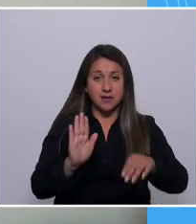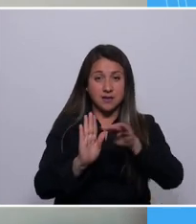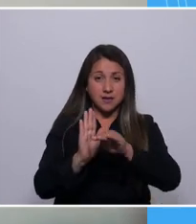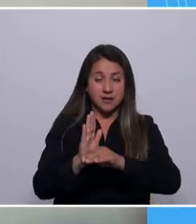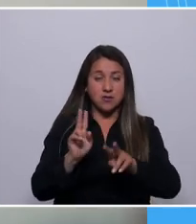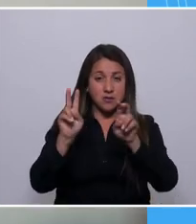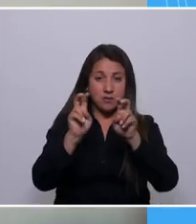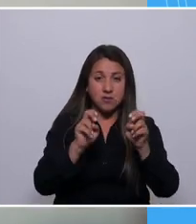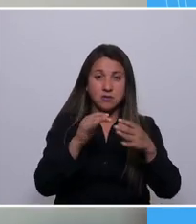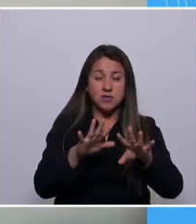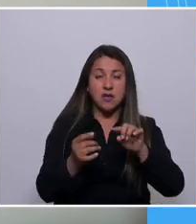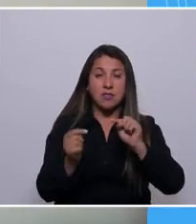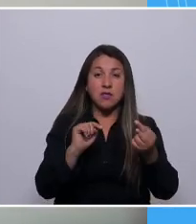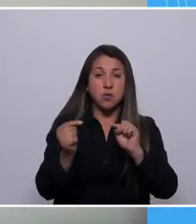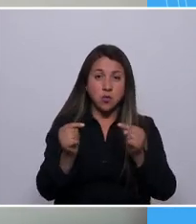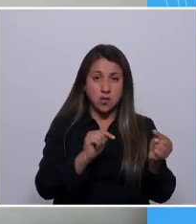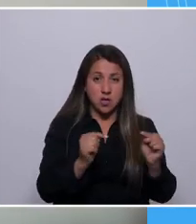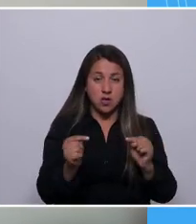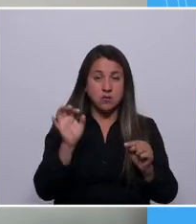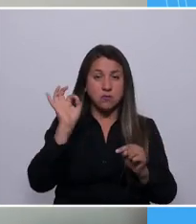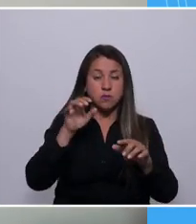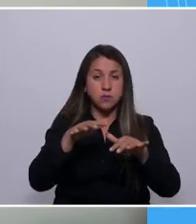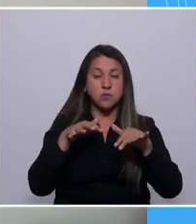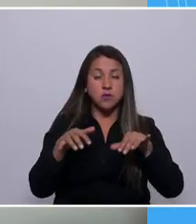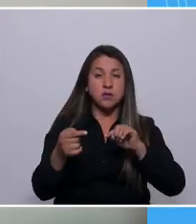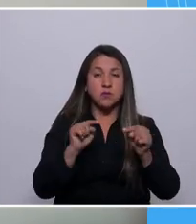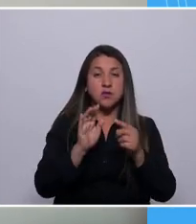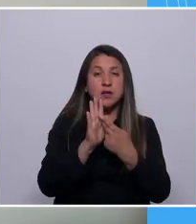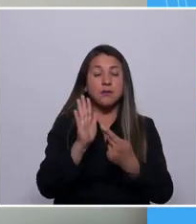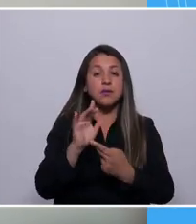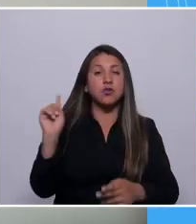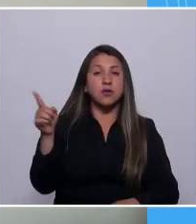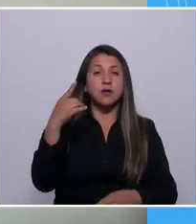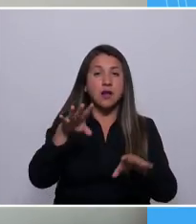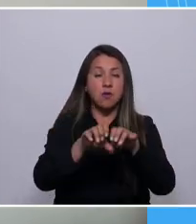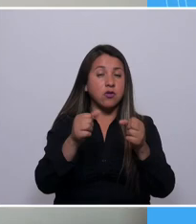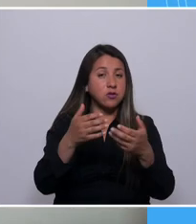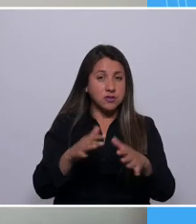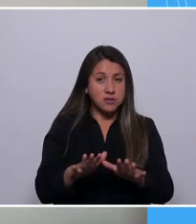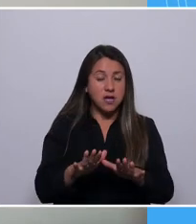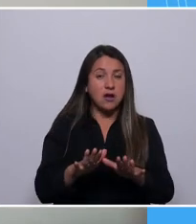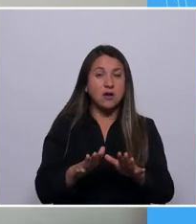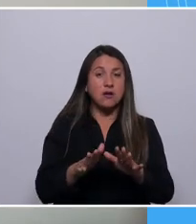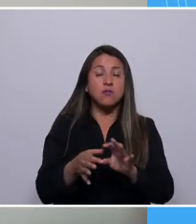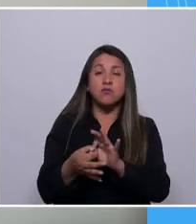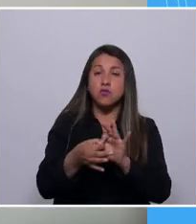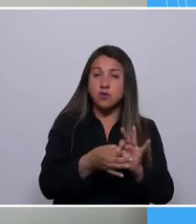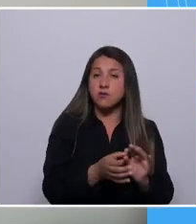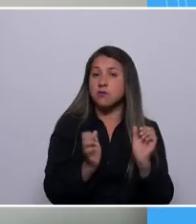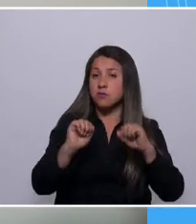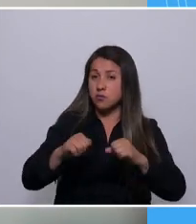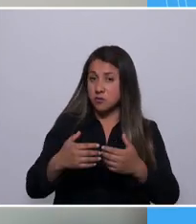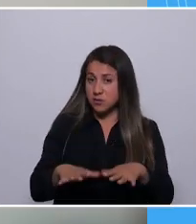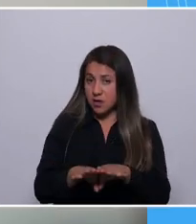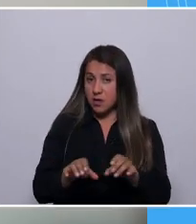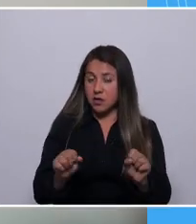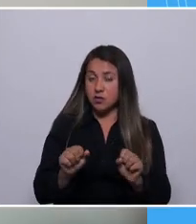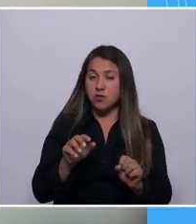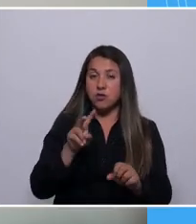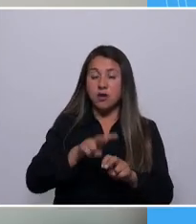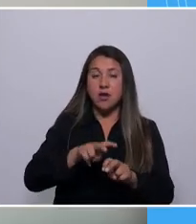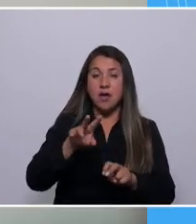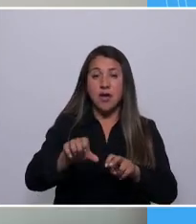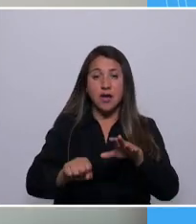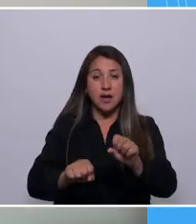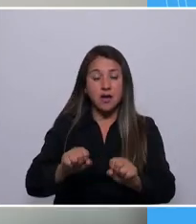fue discutido por el Pleno en la discusión de reglamento general y se acordó, con motivos que también fueron aprobados por los escaños reservados,